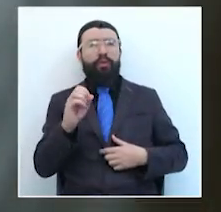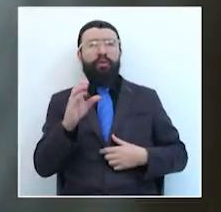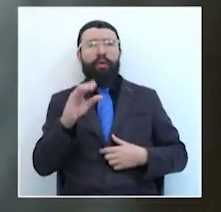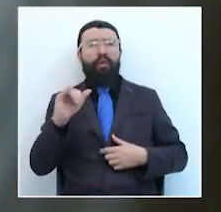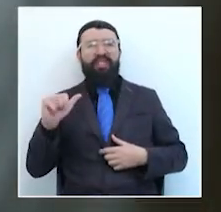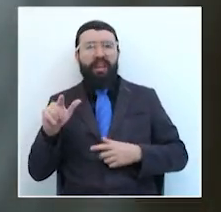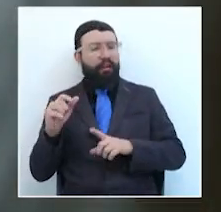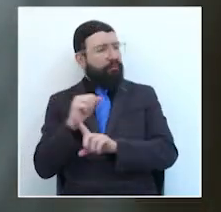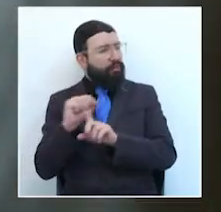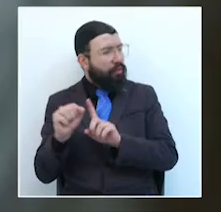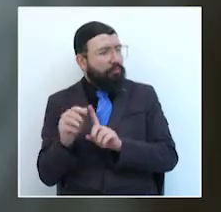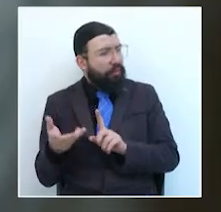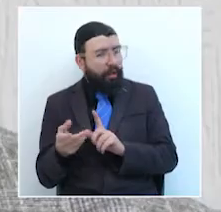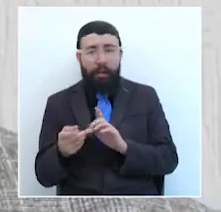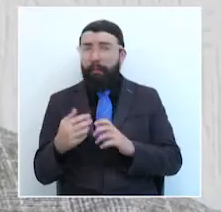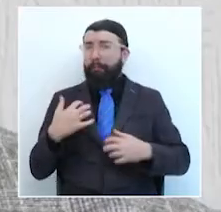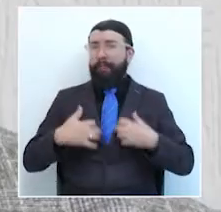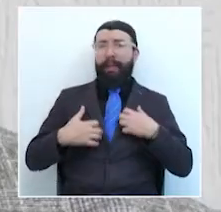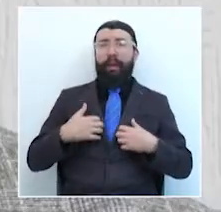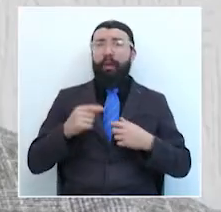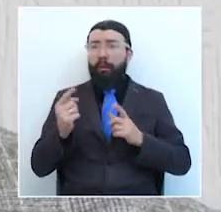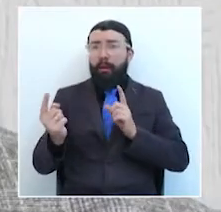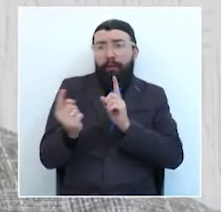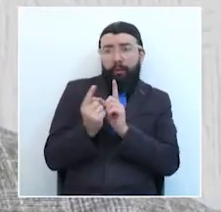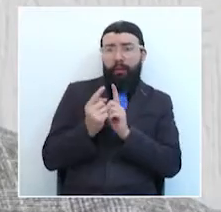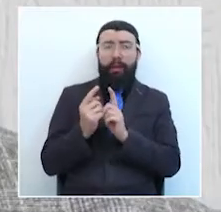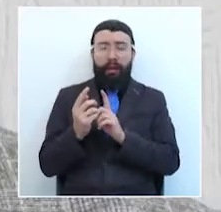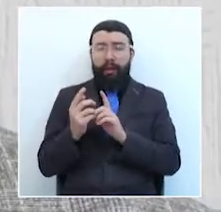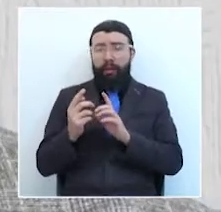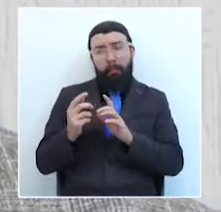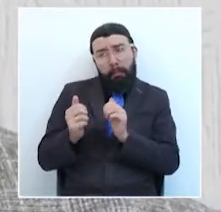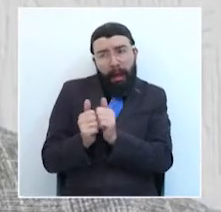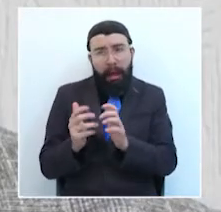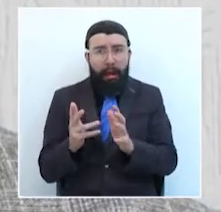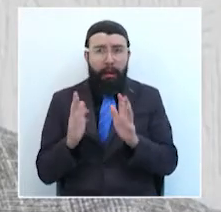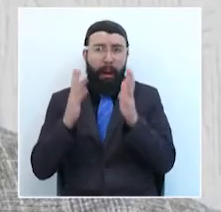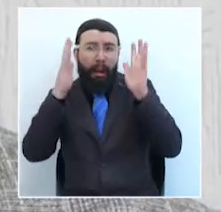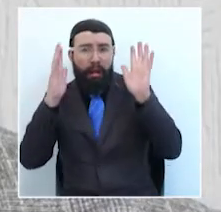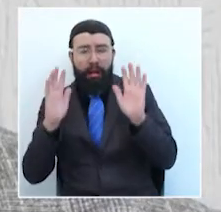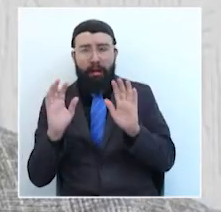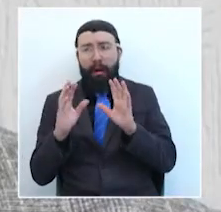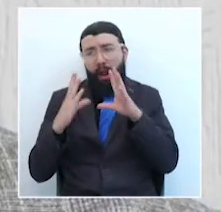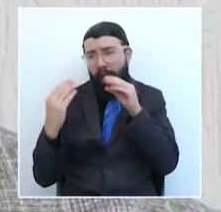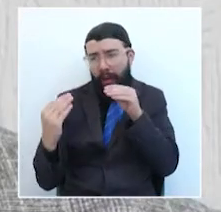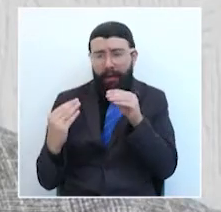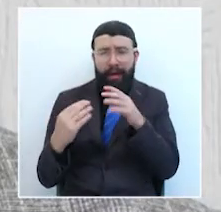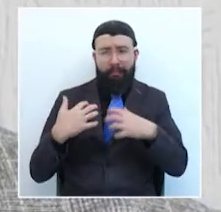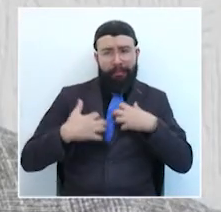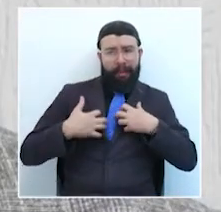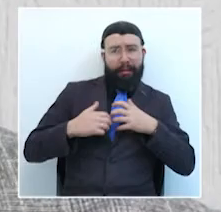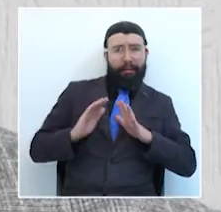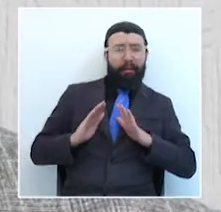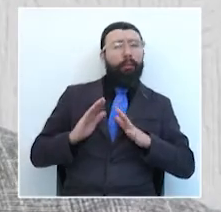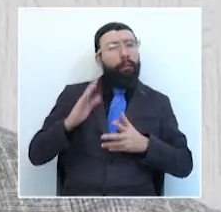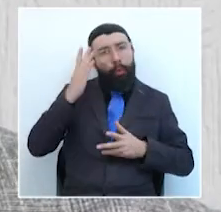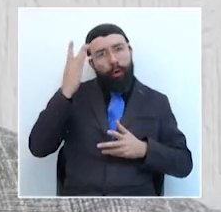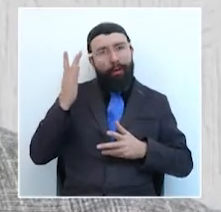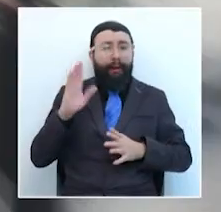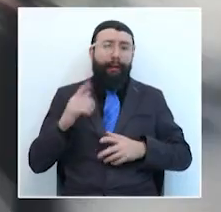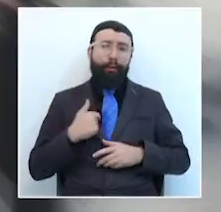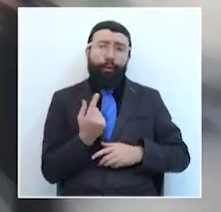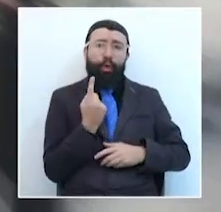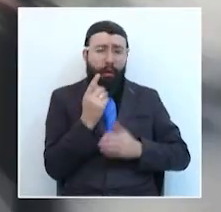relacionarse con las otras personas de salir de hablar entonces porque es estando también porque estamos ya